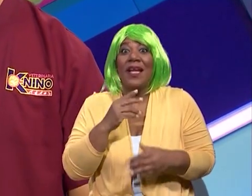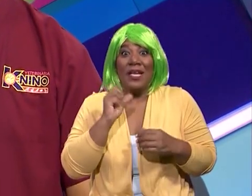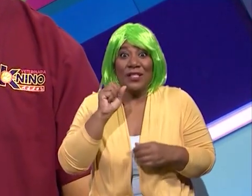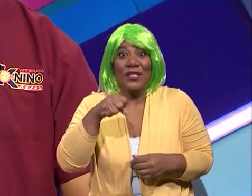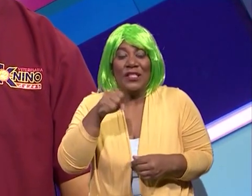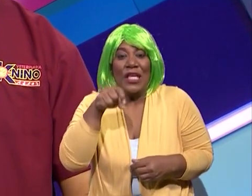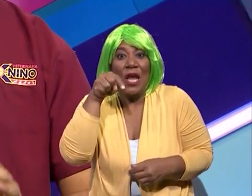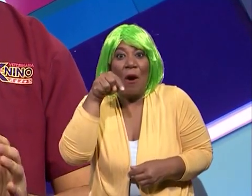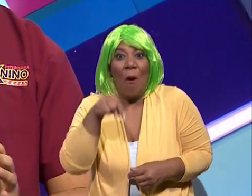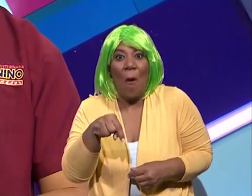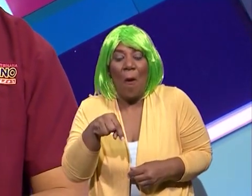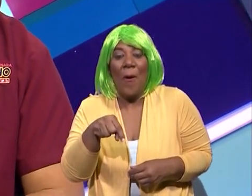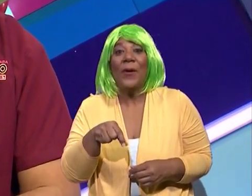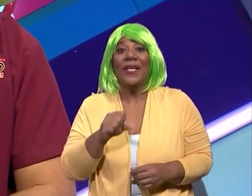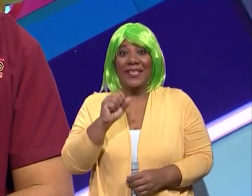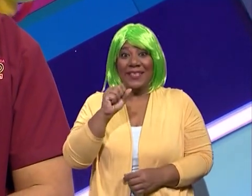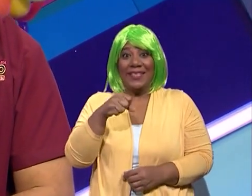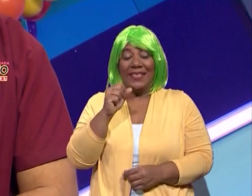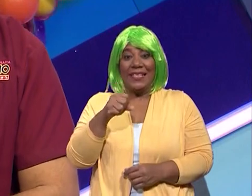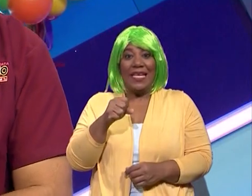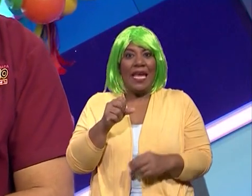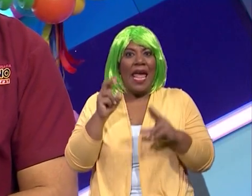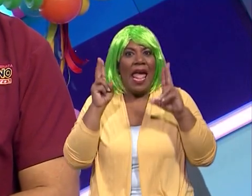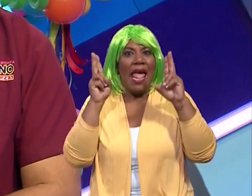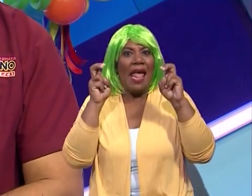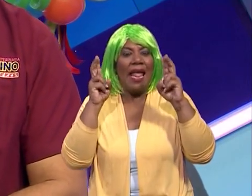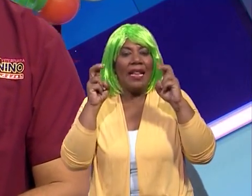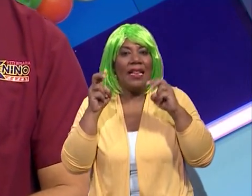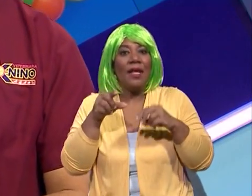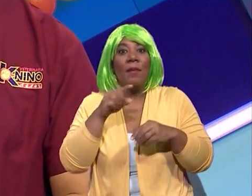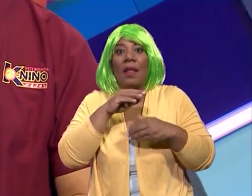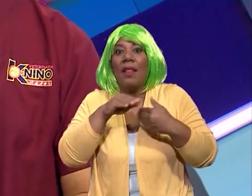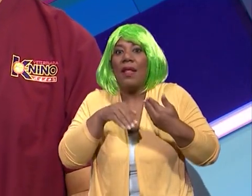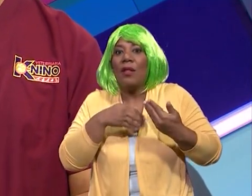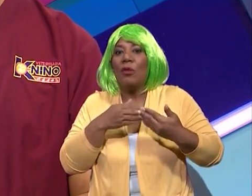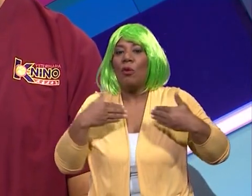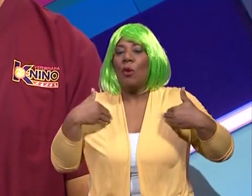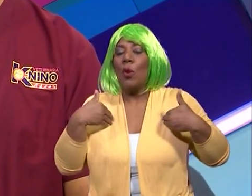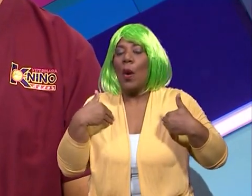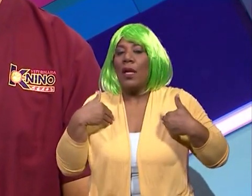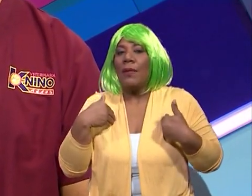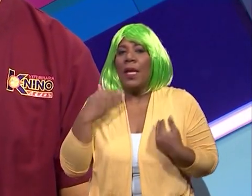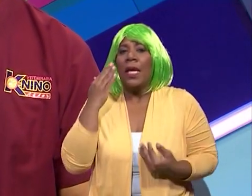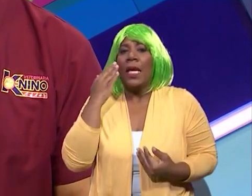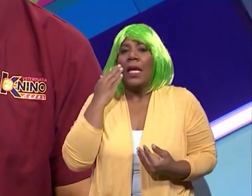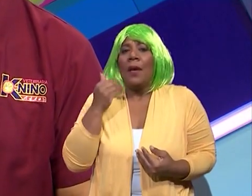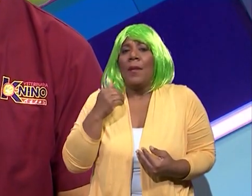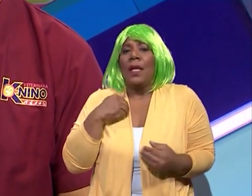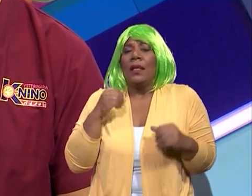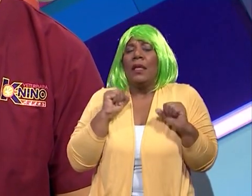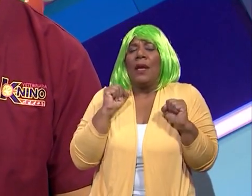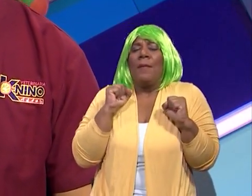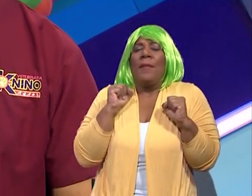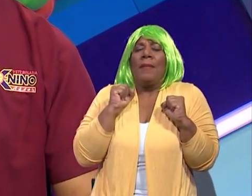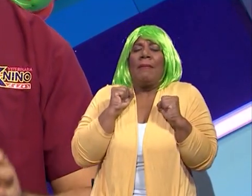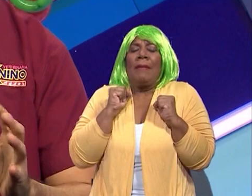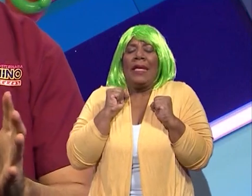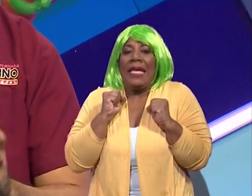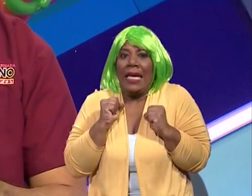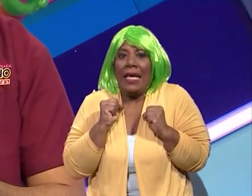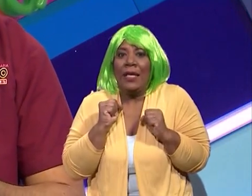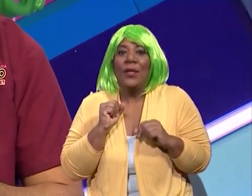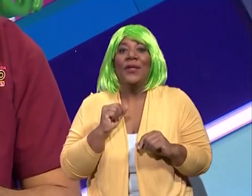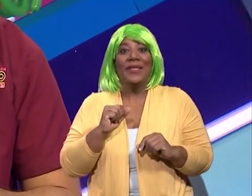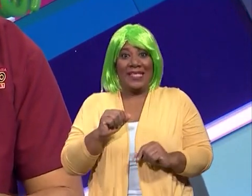muchas cosas en casa. Hablaremos sobre ese animalito que en casa las mamás sobre todo le tienen tanto terror.